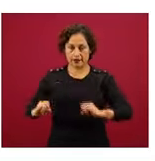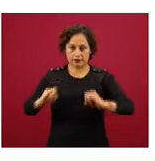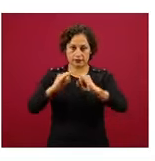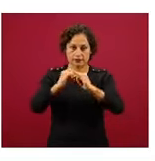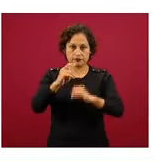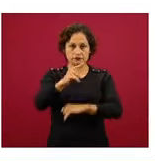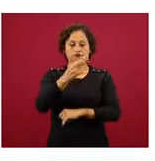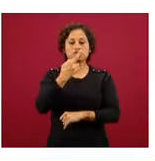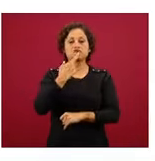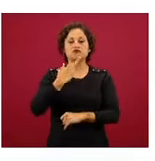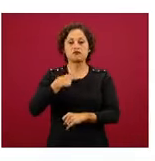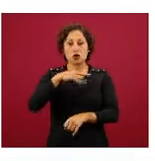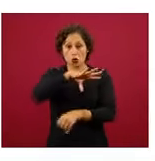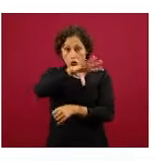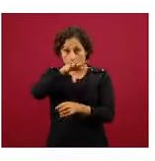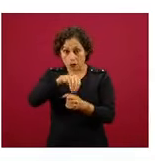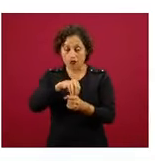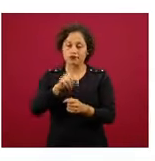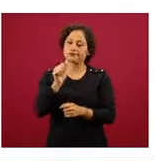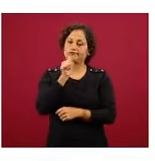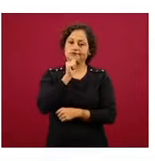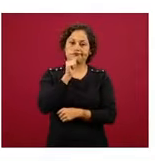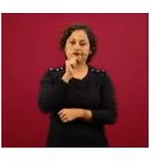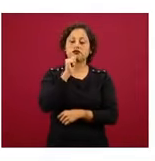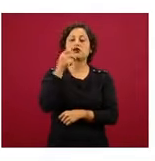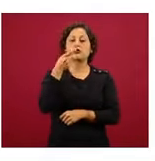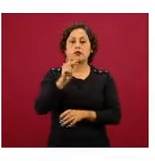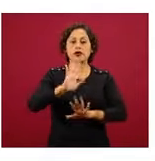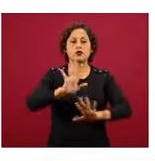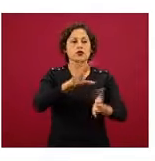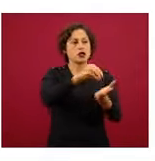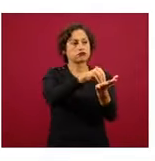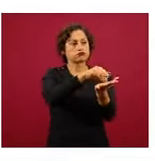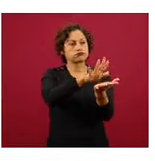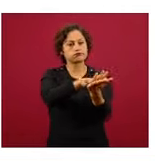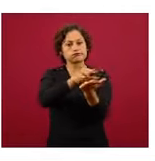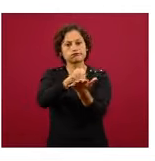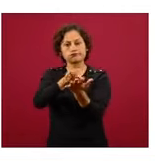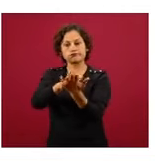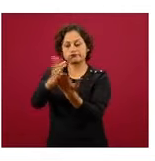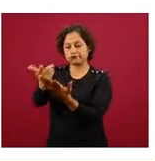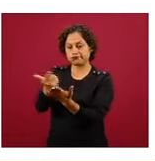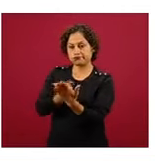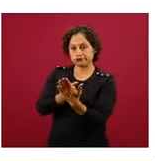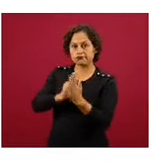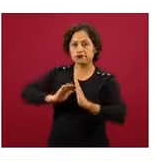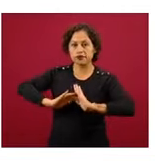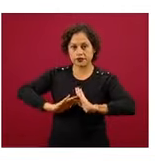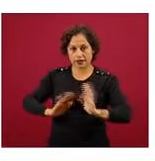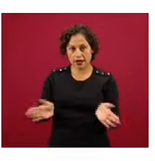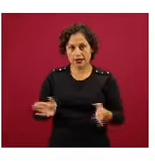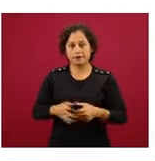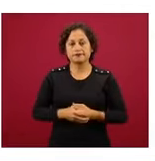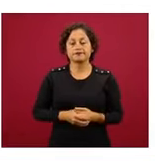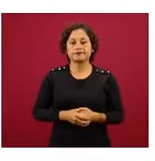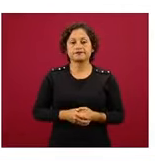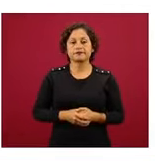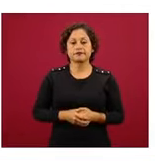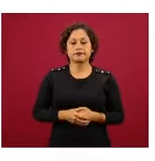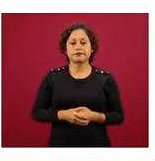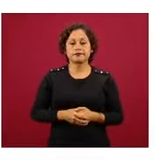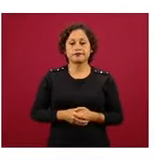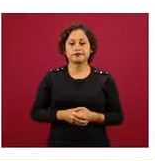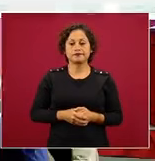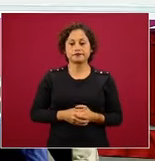respuesta de la totalidad, pero tenemos ya un registro de estas instituciones desde la fase 2 de la epidemia. La siguiente, por